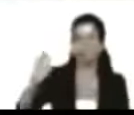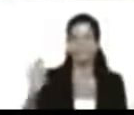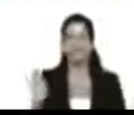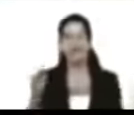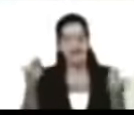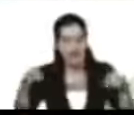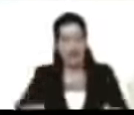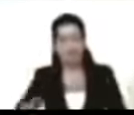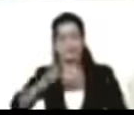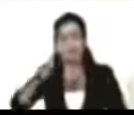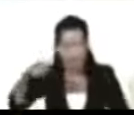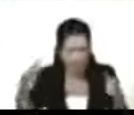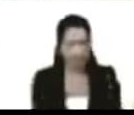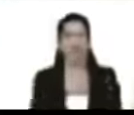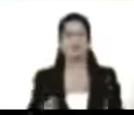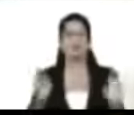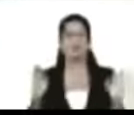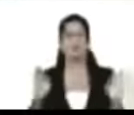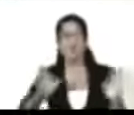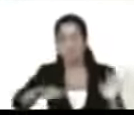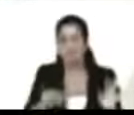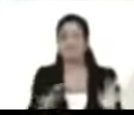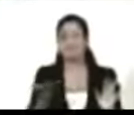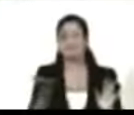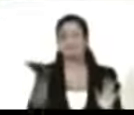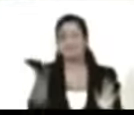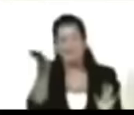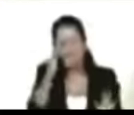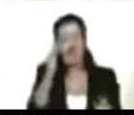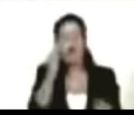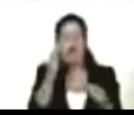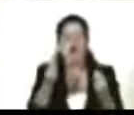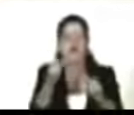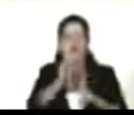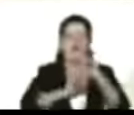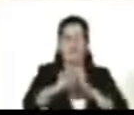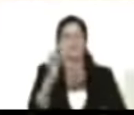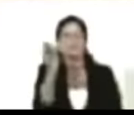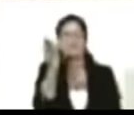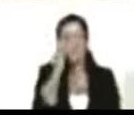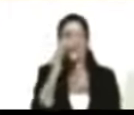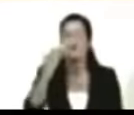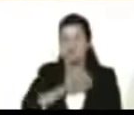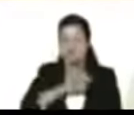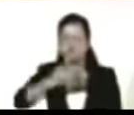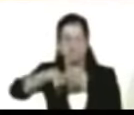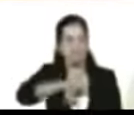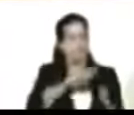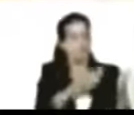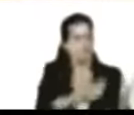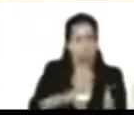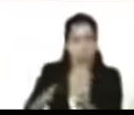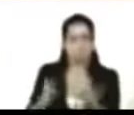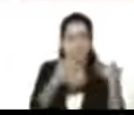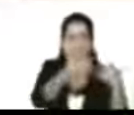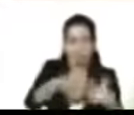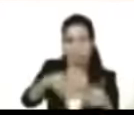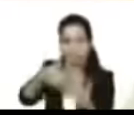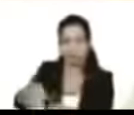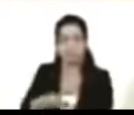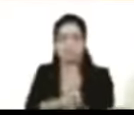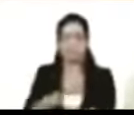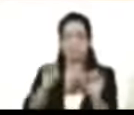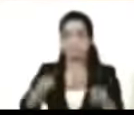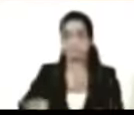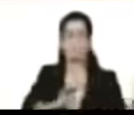Tenemos con qué, sabemos cómo y estamos organizados y preparados para lo